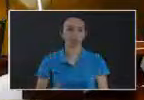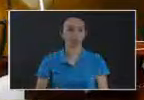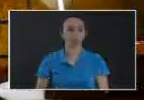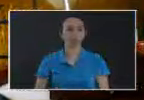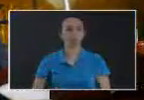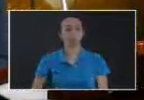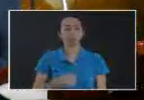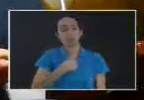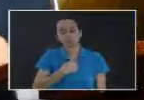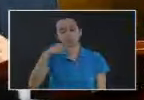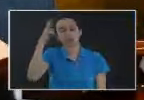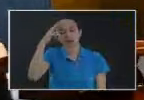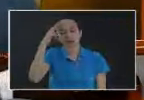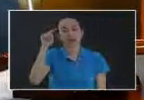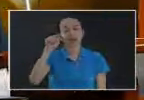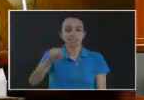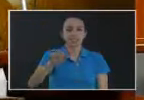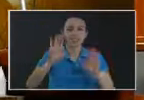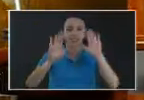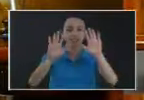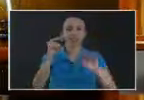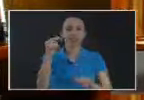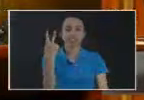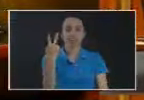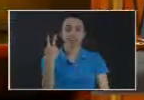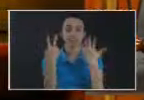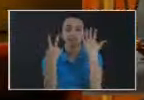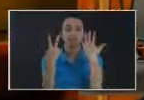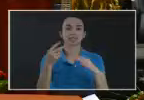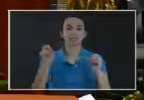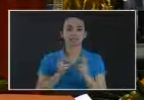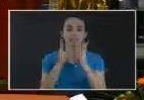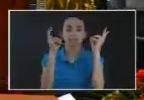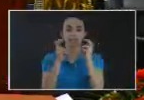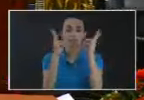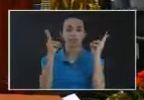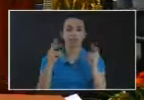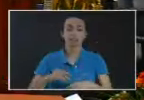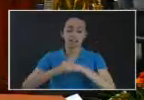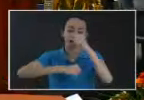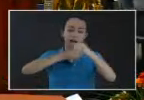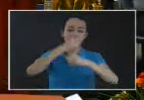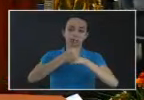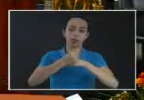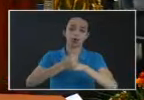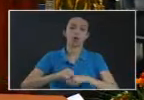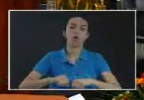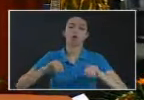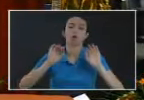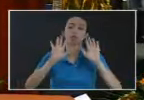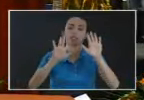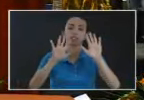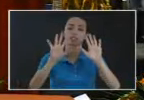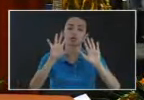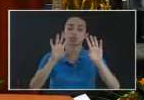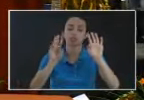Yo recuerdo ese 17 de diciembre del año 88. Lo recuerdo, como decía